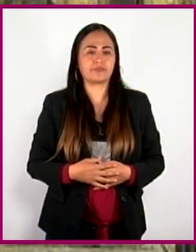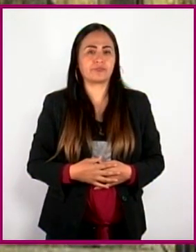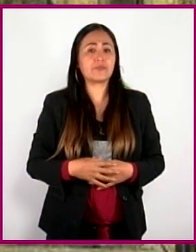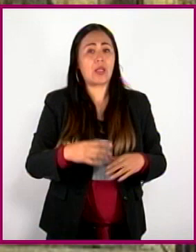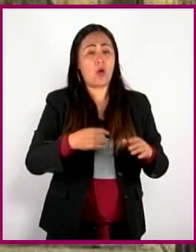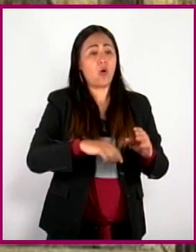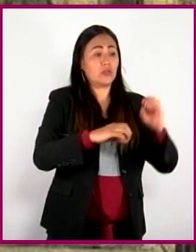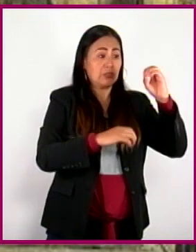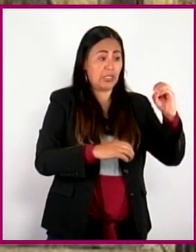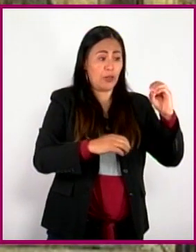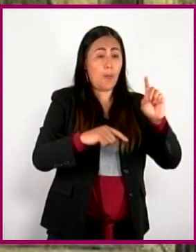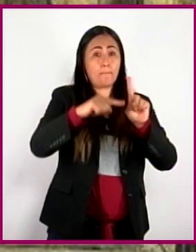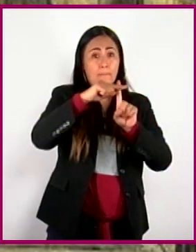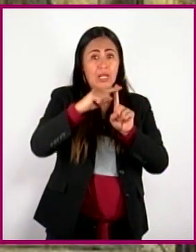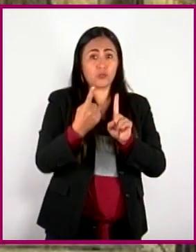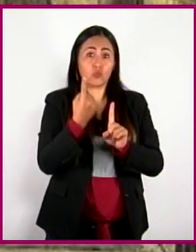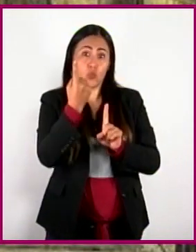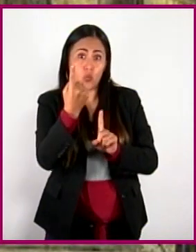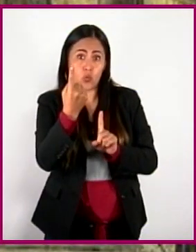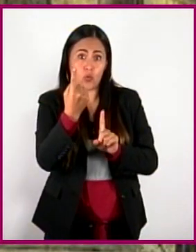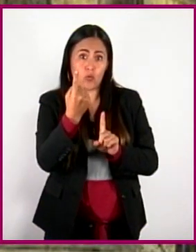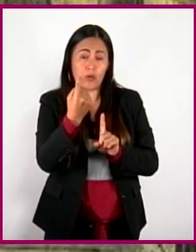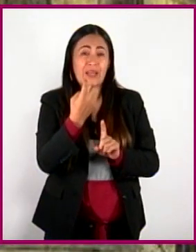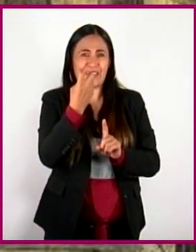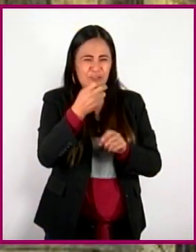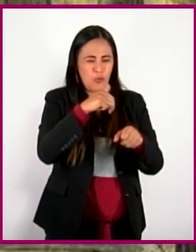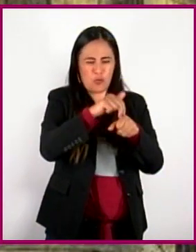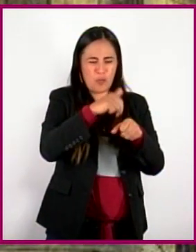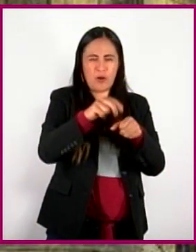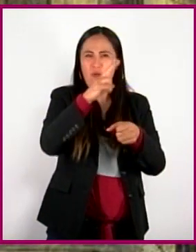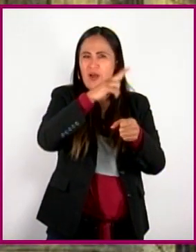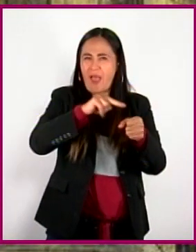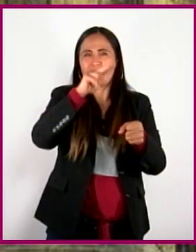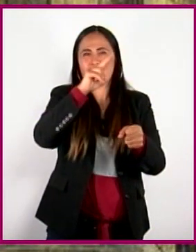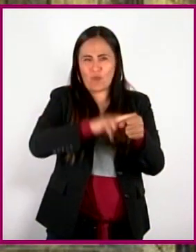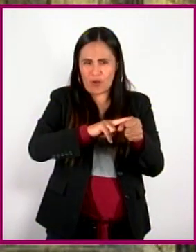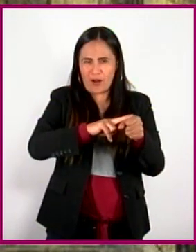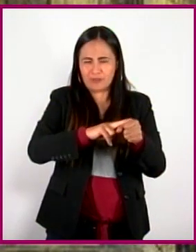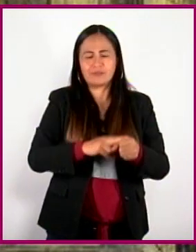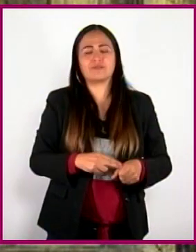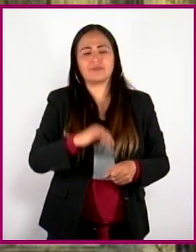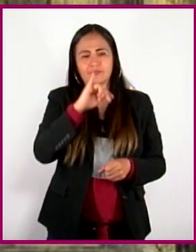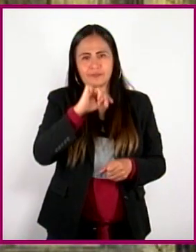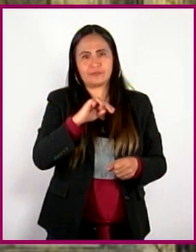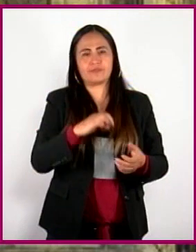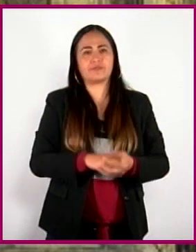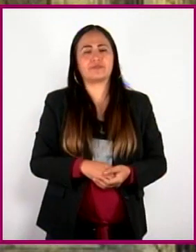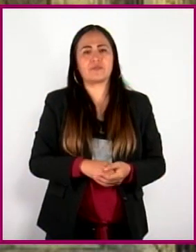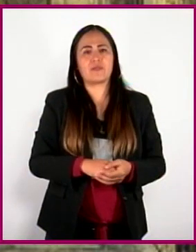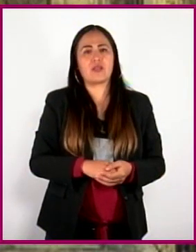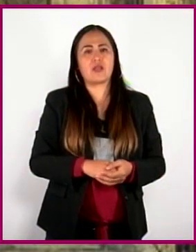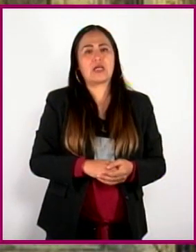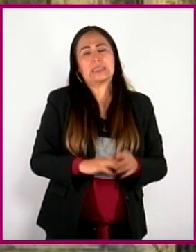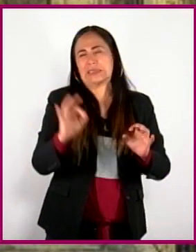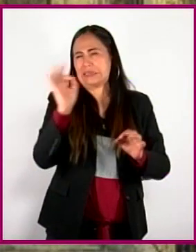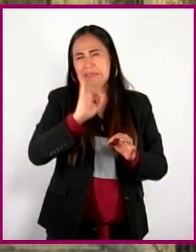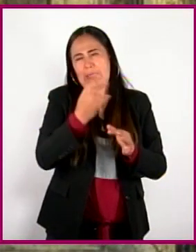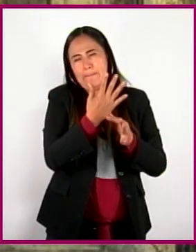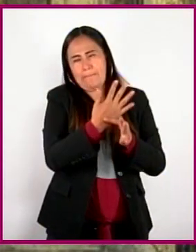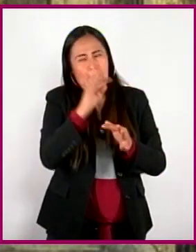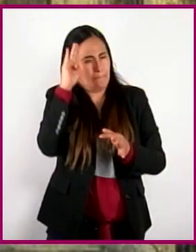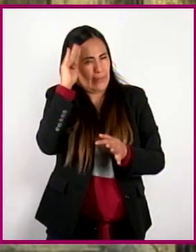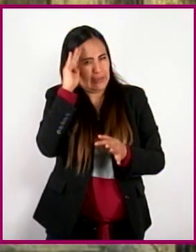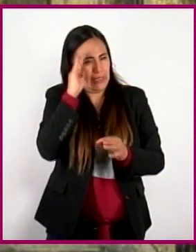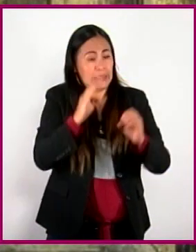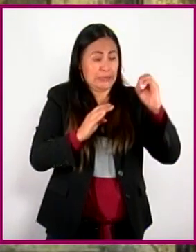número 1, podemos generar a todos los números naturales. Es decir, supongamos que el primer número natural es el 0,